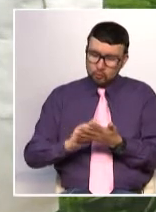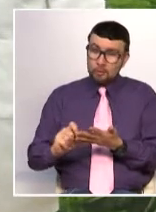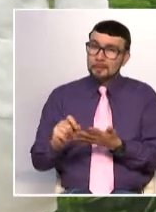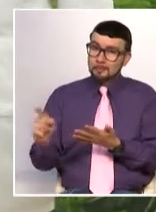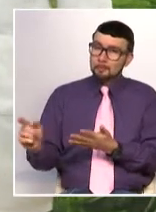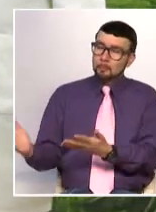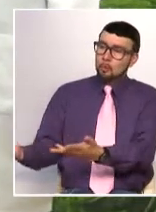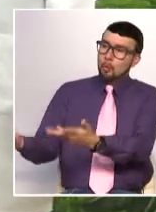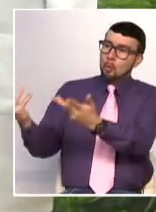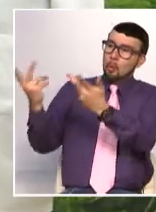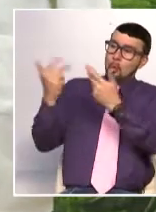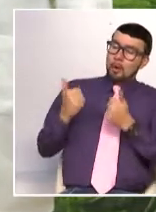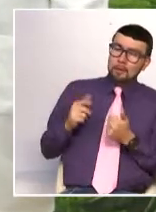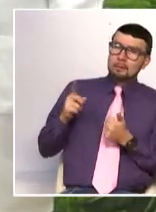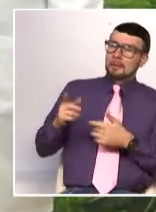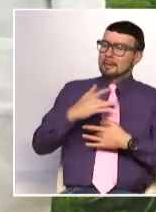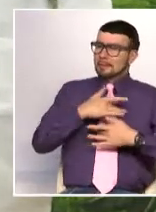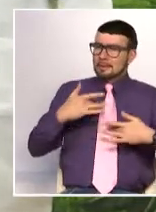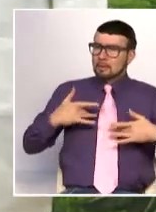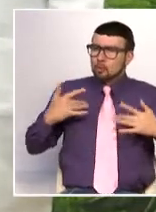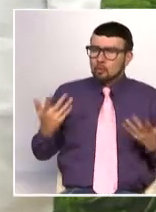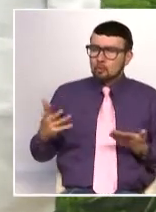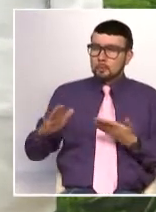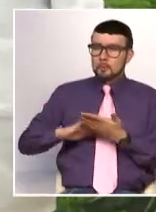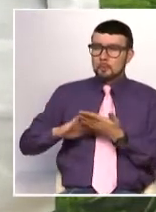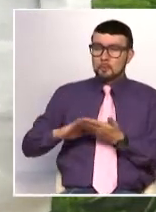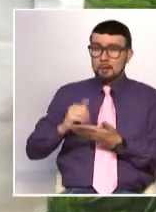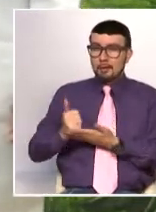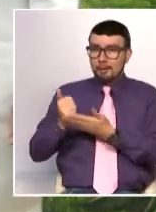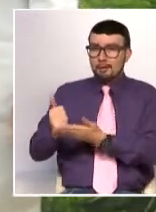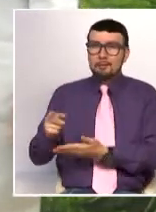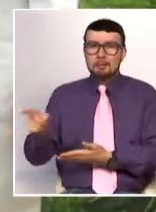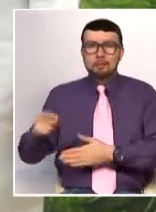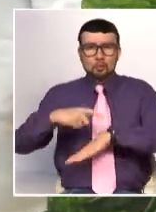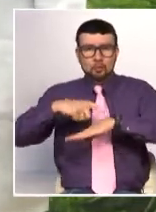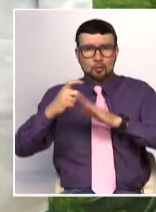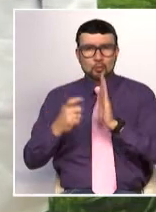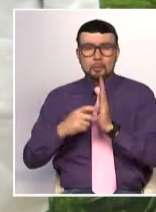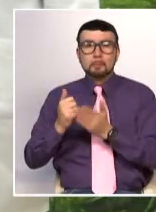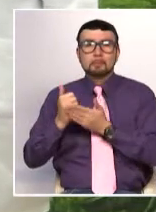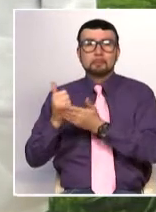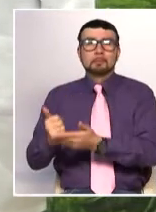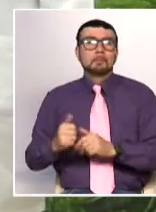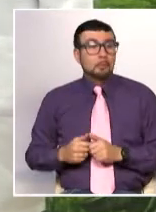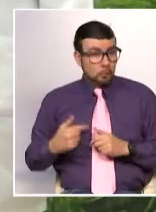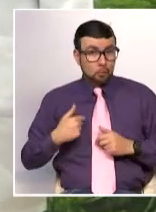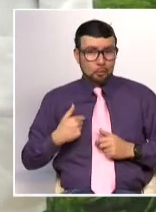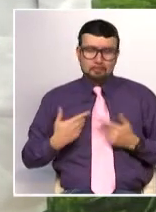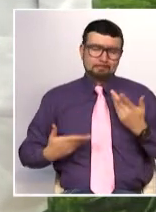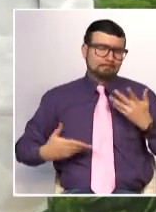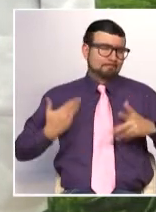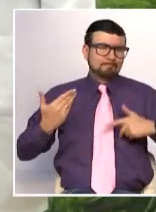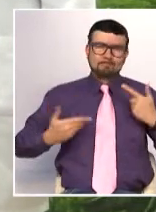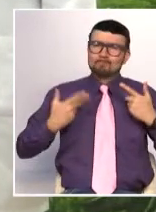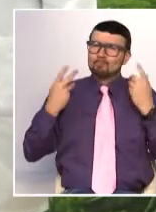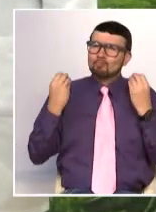más completa entonces esto lo que hacemos en consulta y por eso pues para mí es un privilegio poder